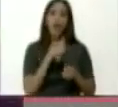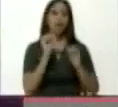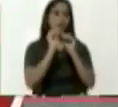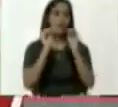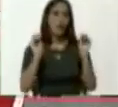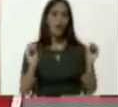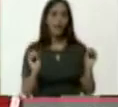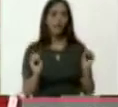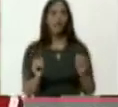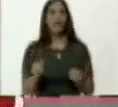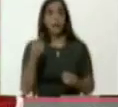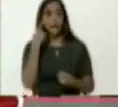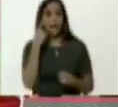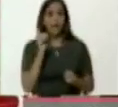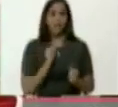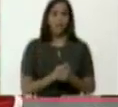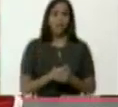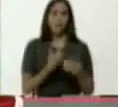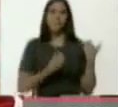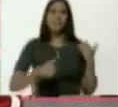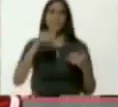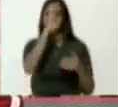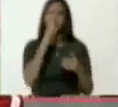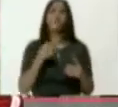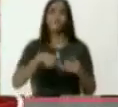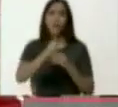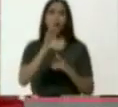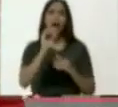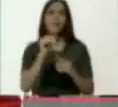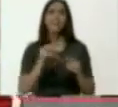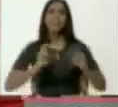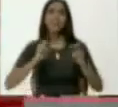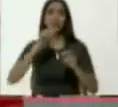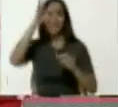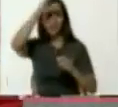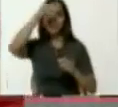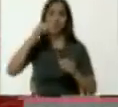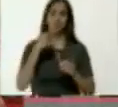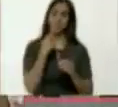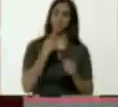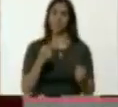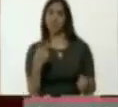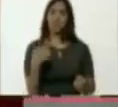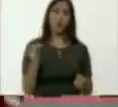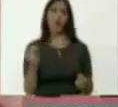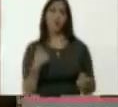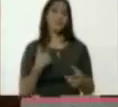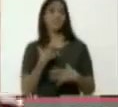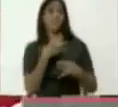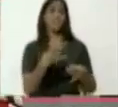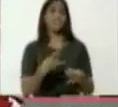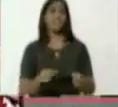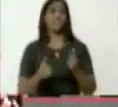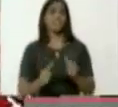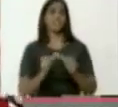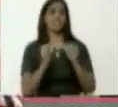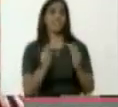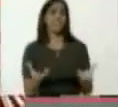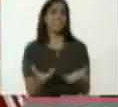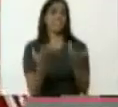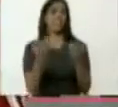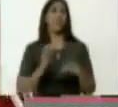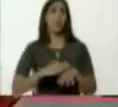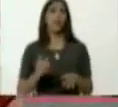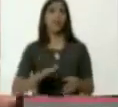oye, imagínate tú llamas a Bolsonaro, vamos a hablar sobre el tema de Amazonas. El tipo te va a decir, no, es que a mí me interesa que se siga incendiando, claro, porque